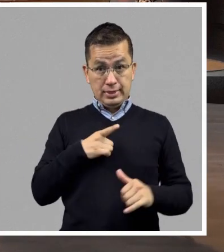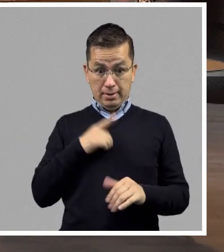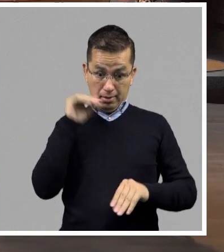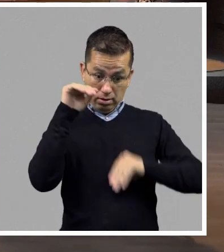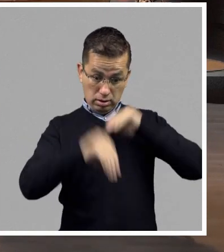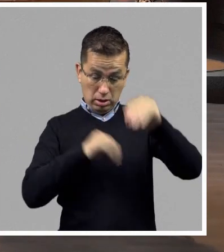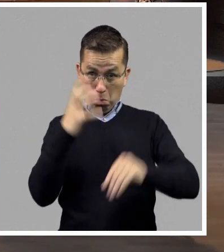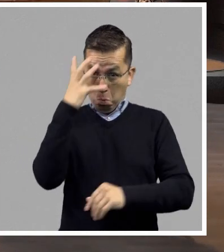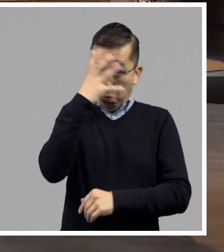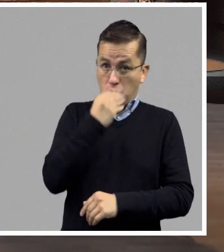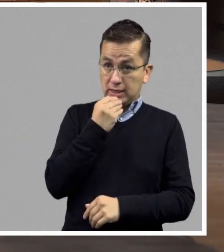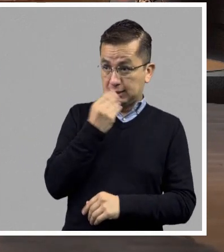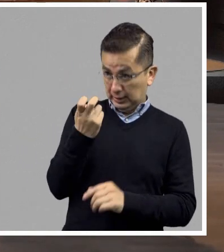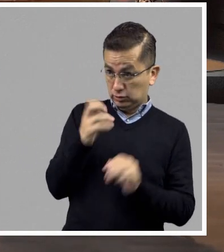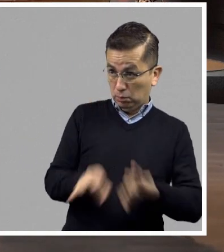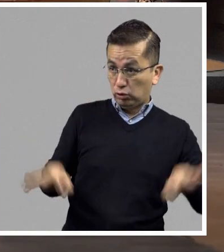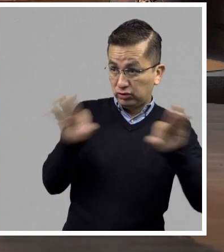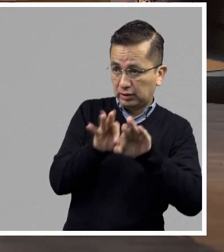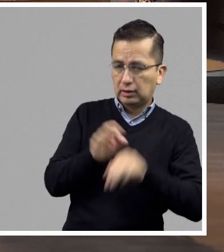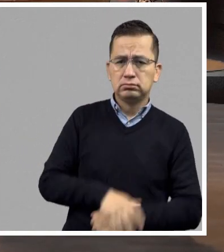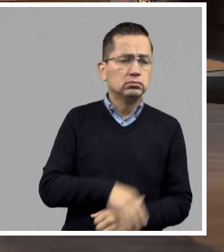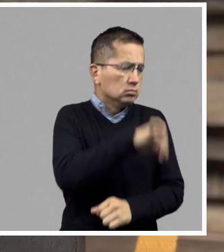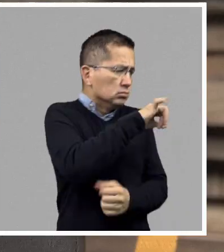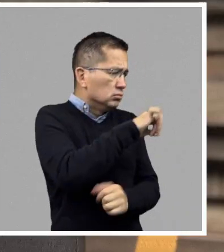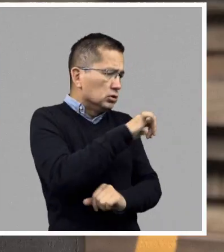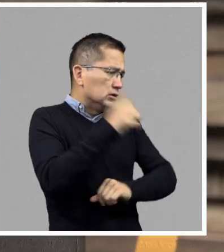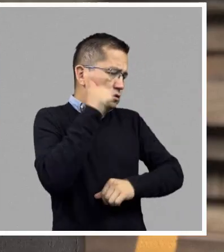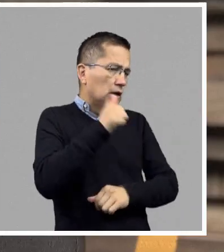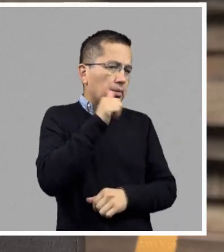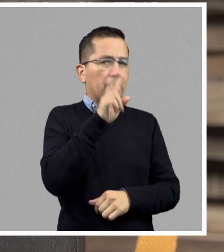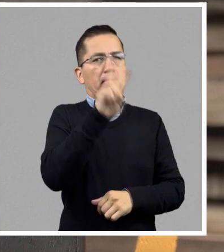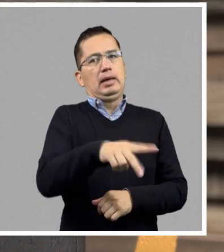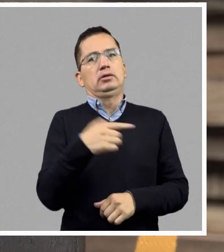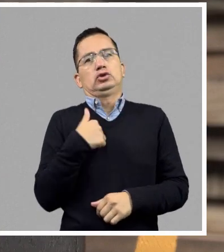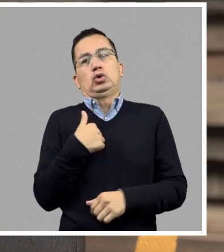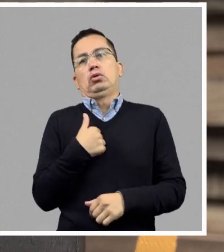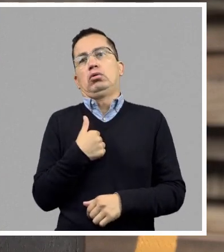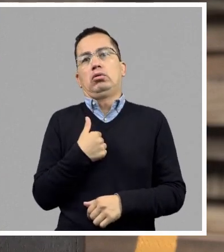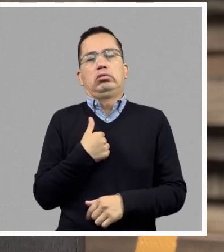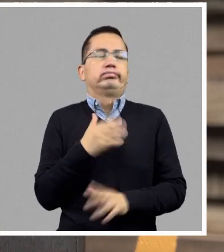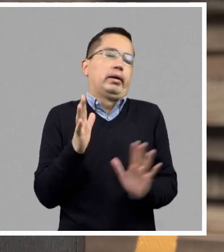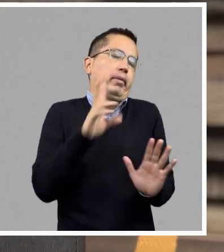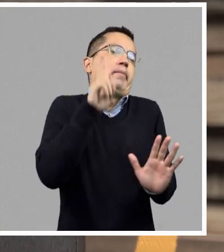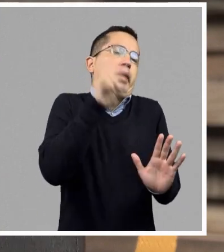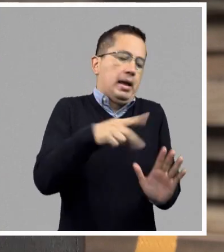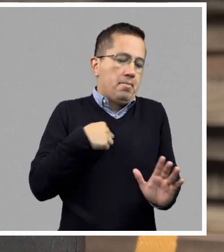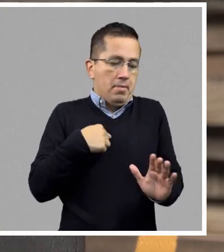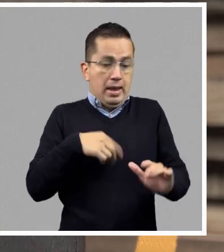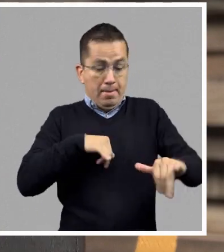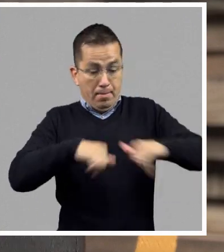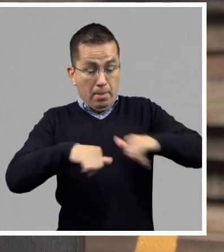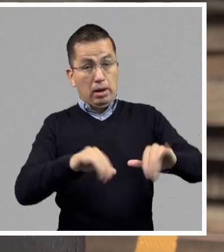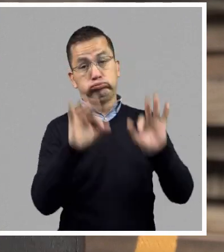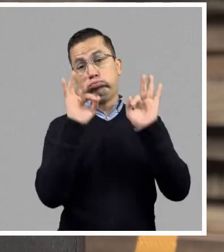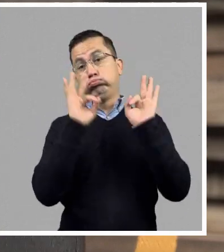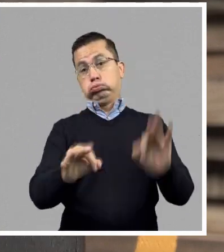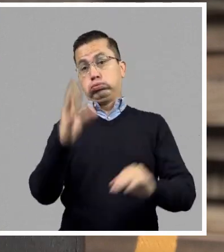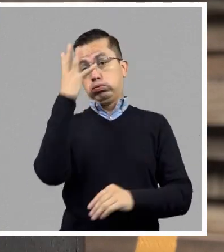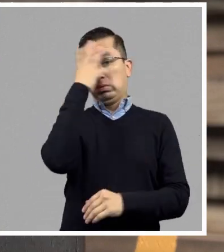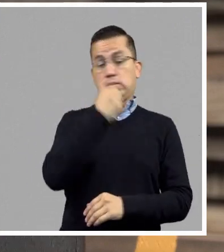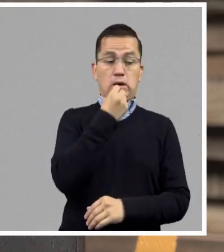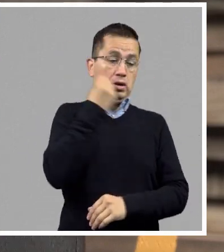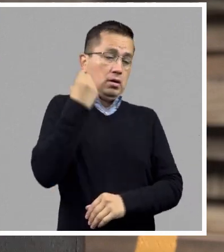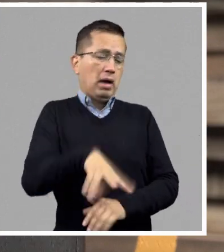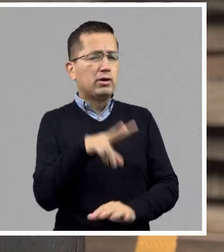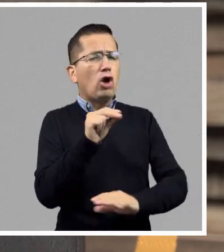claro que sí digo no te voy a decir que nuestro mapa es el más lindo Yo no me siento muy así seguro de mi habilidad como diseñador pero sí me hice